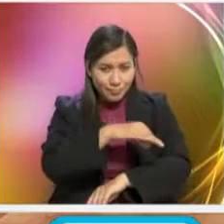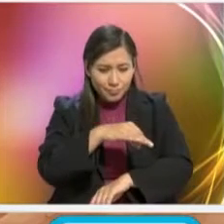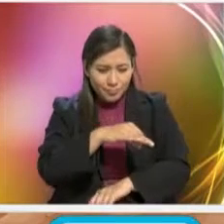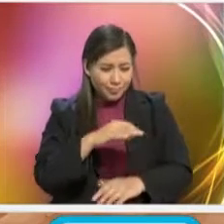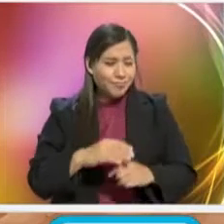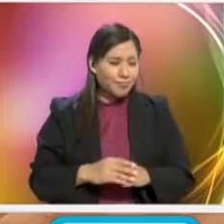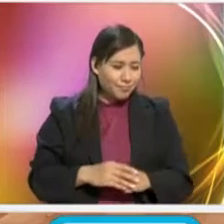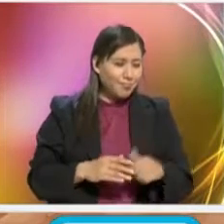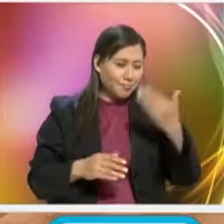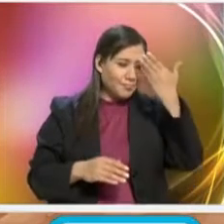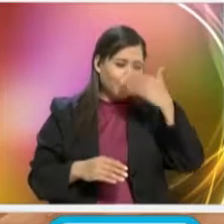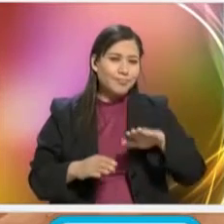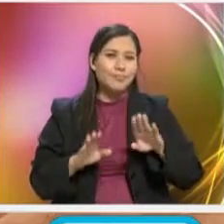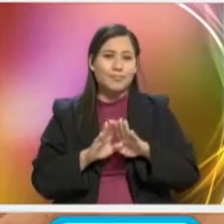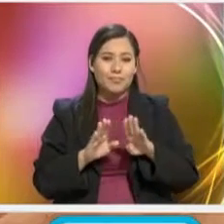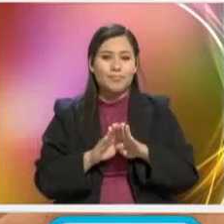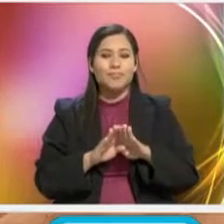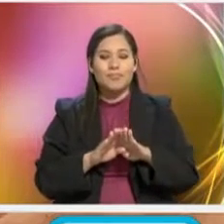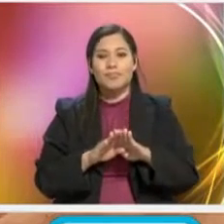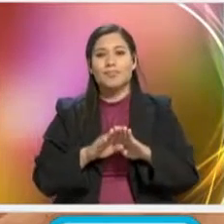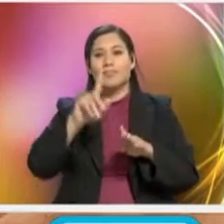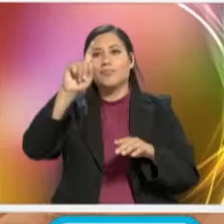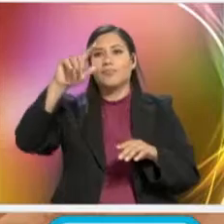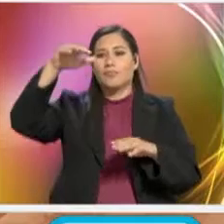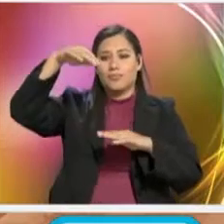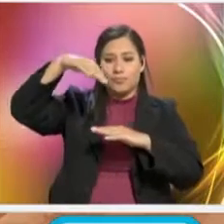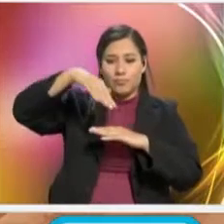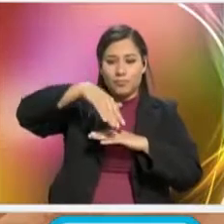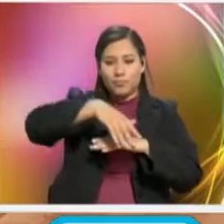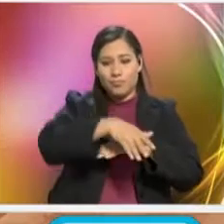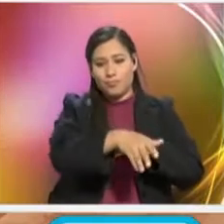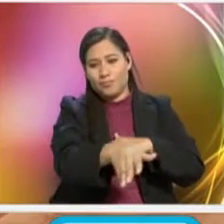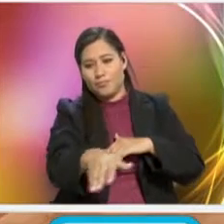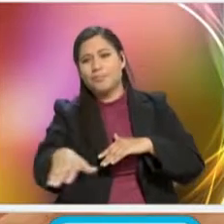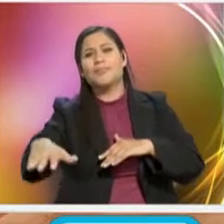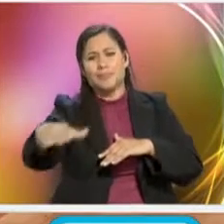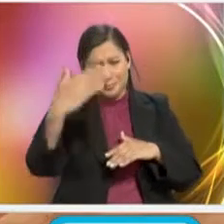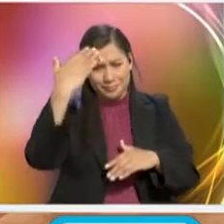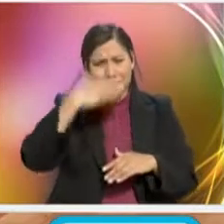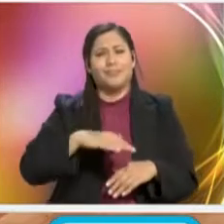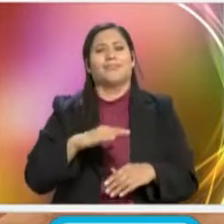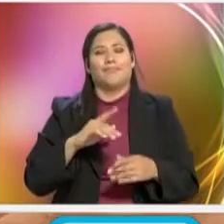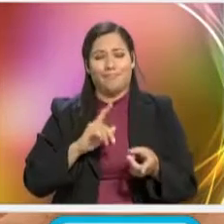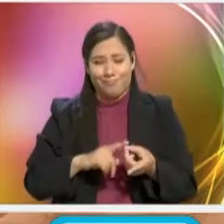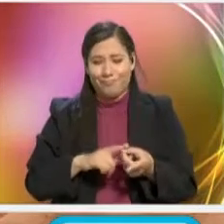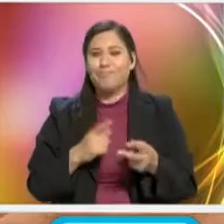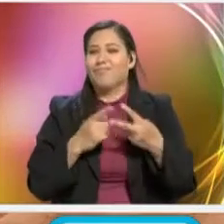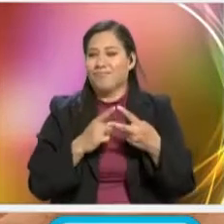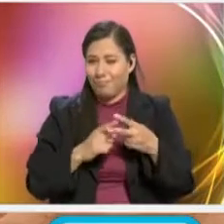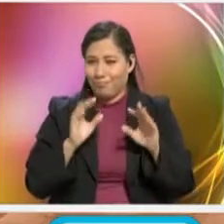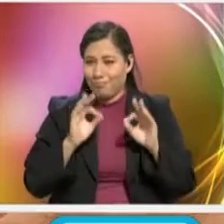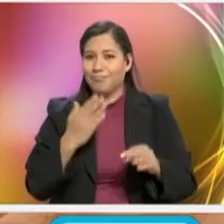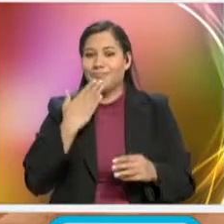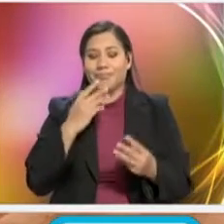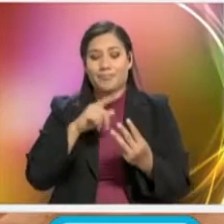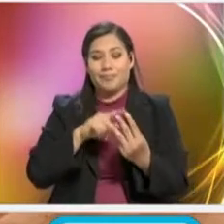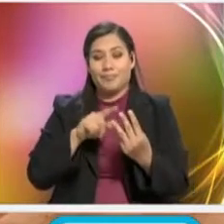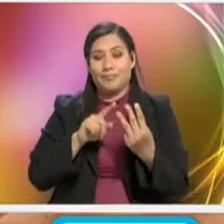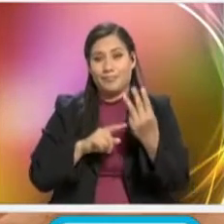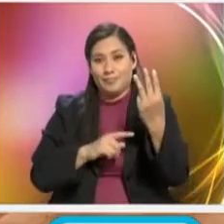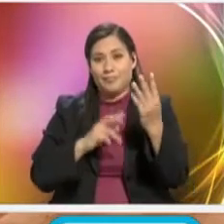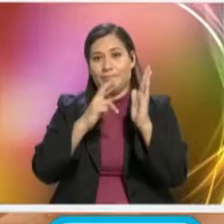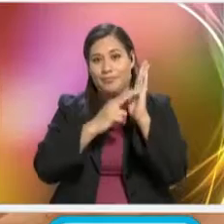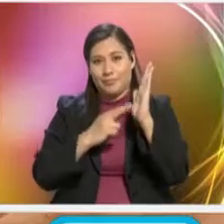pueden predecir, ¿no?, por dónde se va a mover el agua. ¿Por dónde se mueve el agua? Básicamente hay 3 reglas básicas.